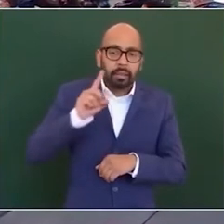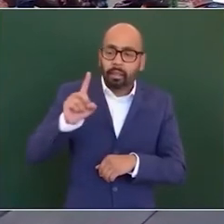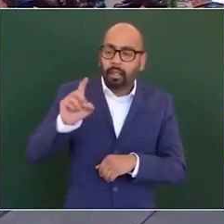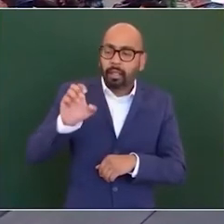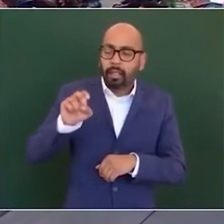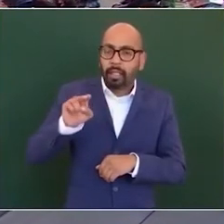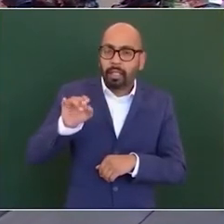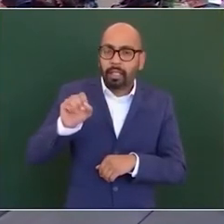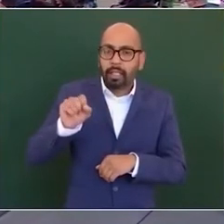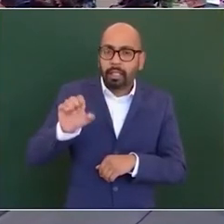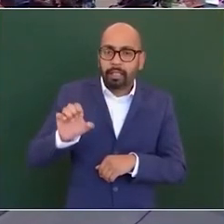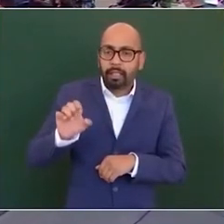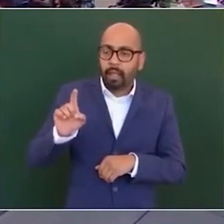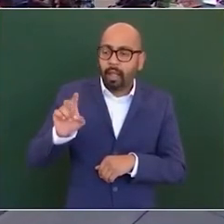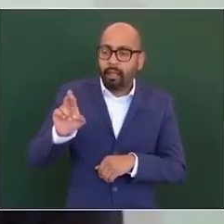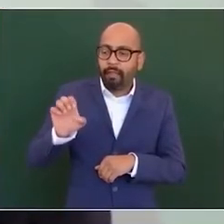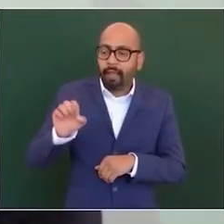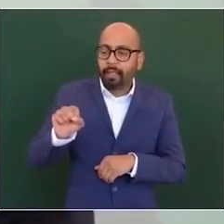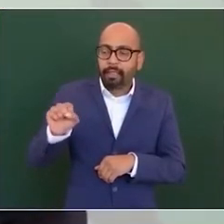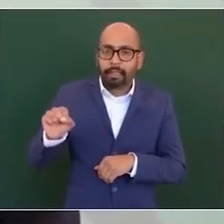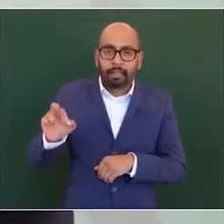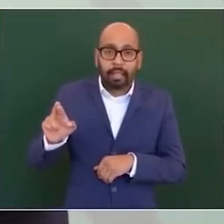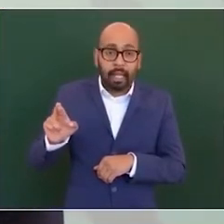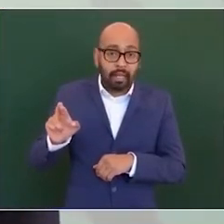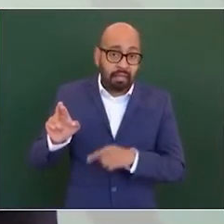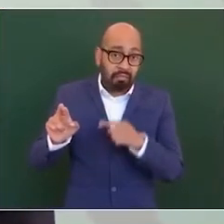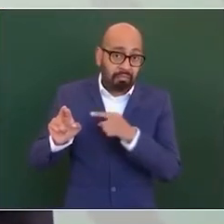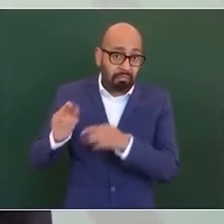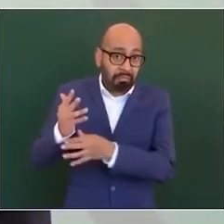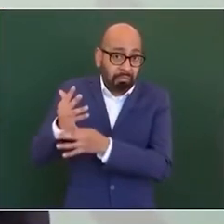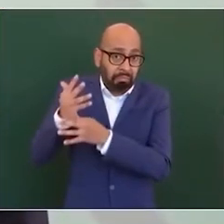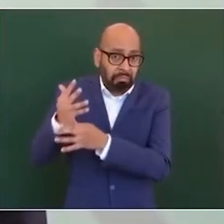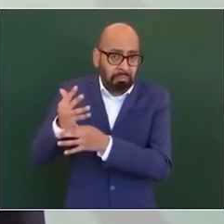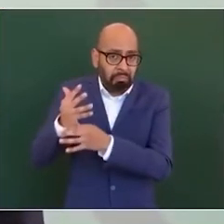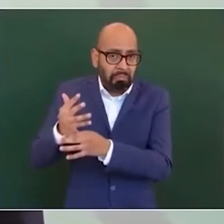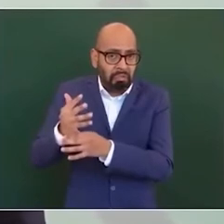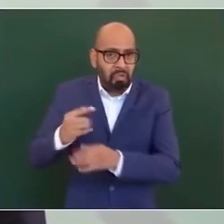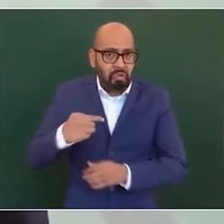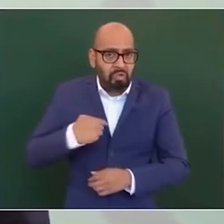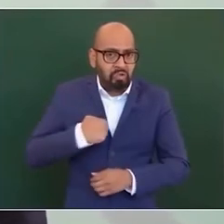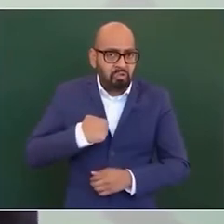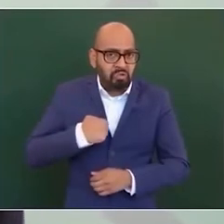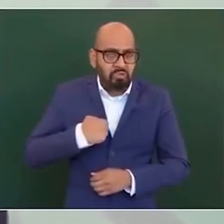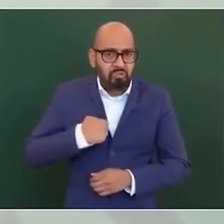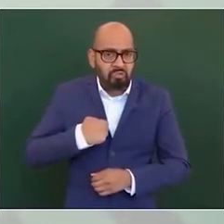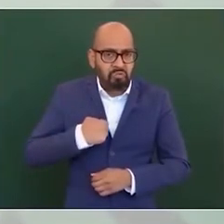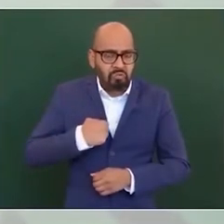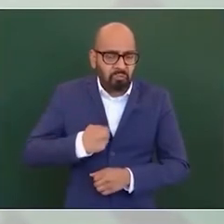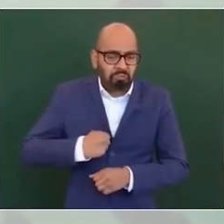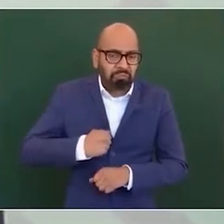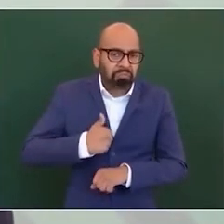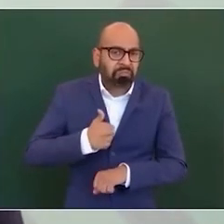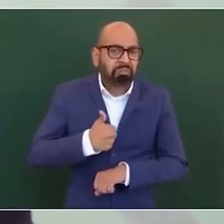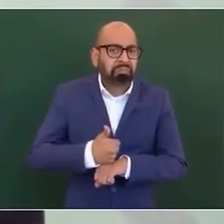anunció que yo había dado un golpe de Estado. Ya no soy Andrés Manuel, soy